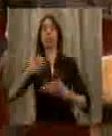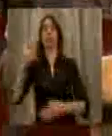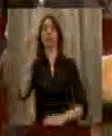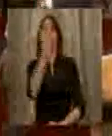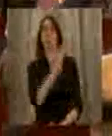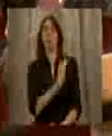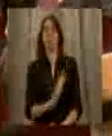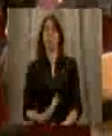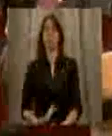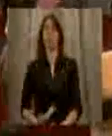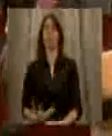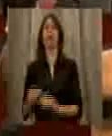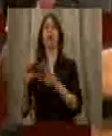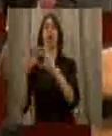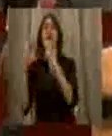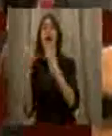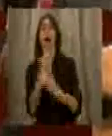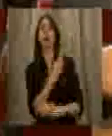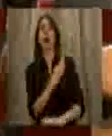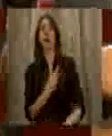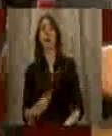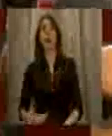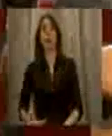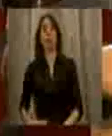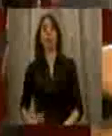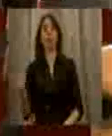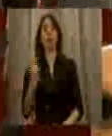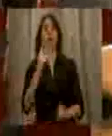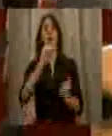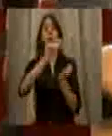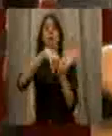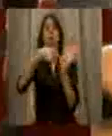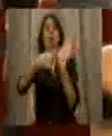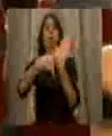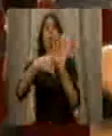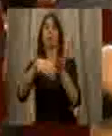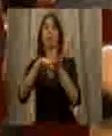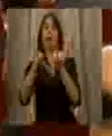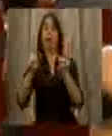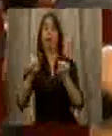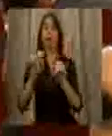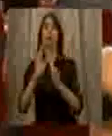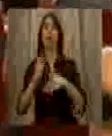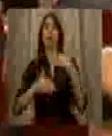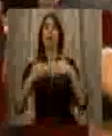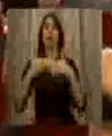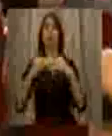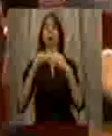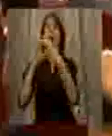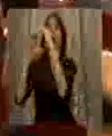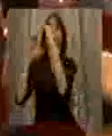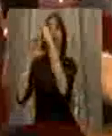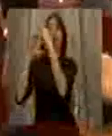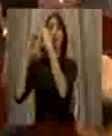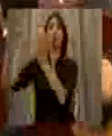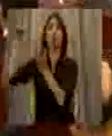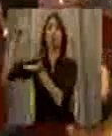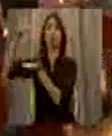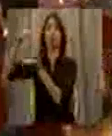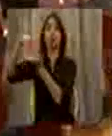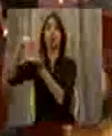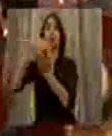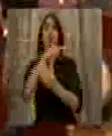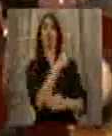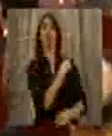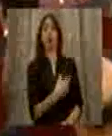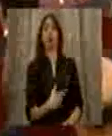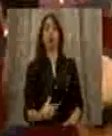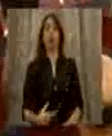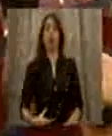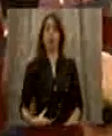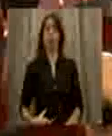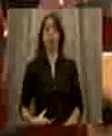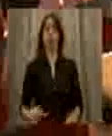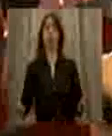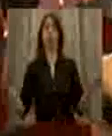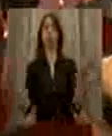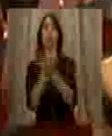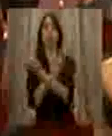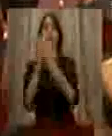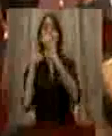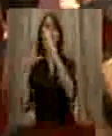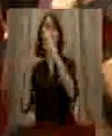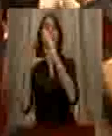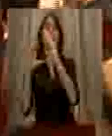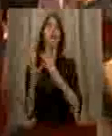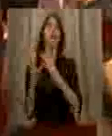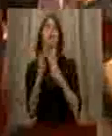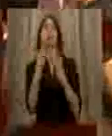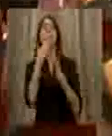la Cámara de Diputados suscribirán un protocolo para agilizar las comunicaciones entre el Congreso y el Gobierno y contribuir de esta forma a